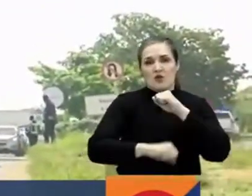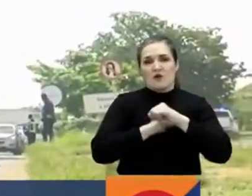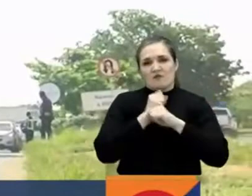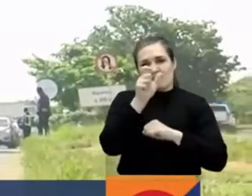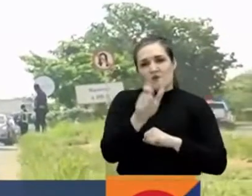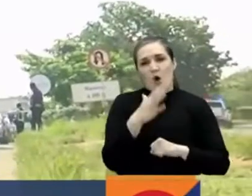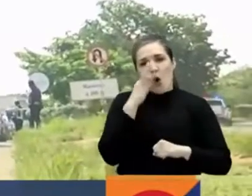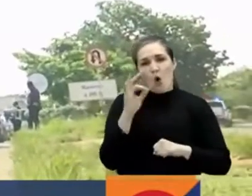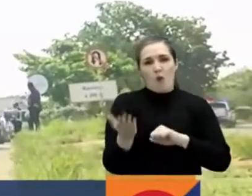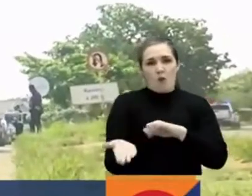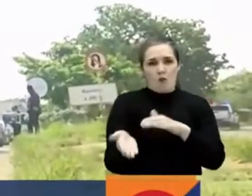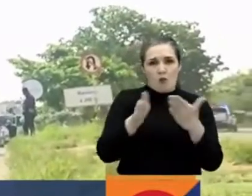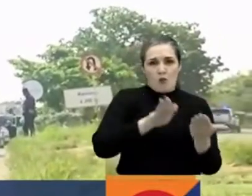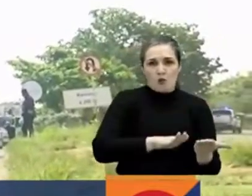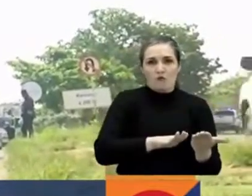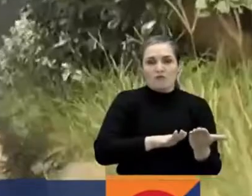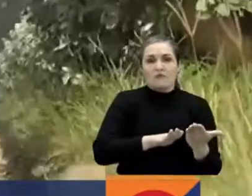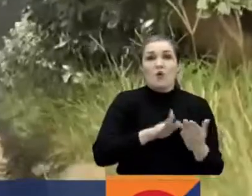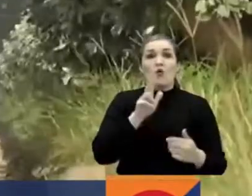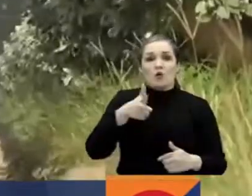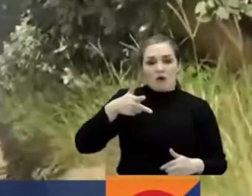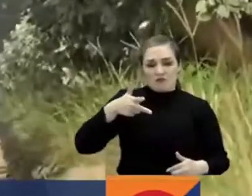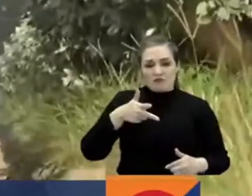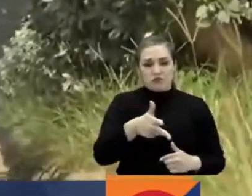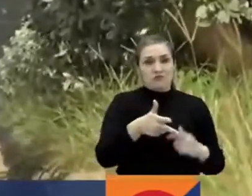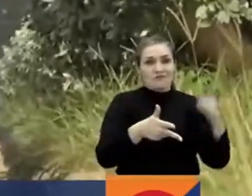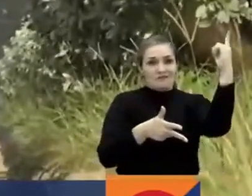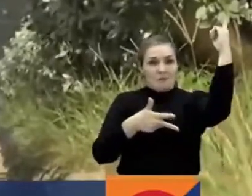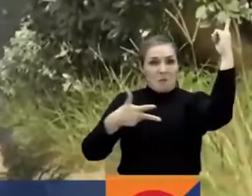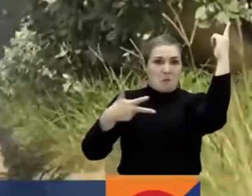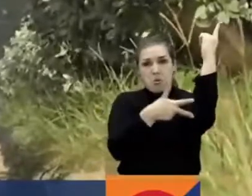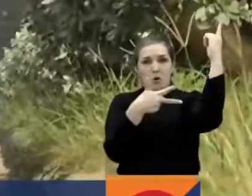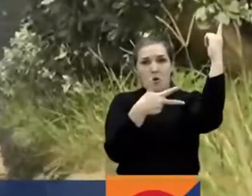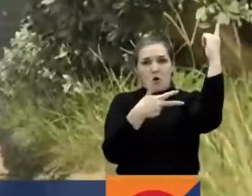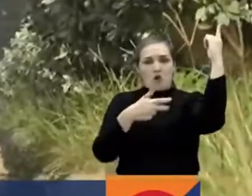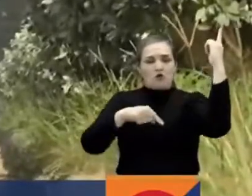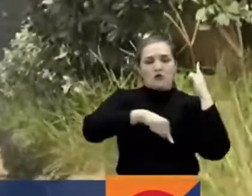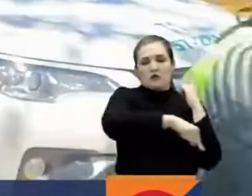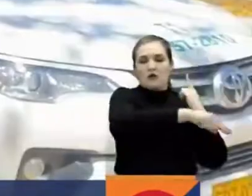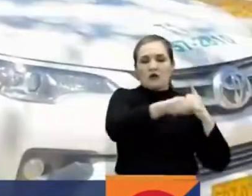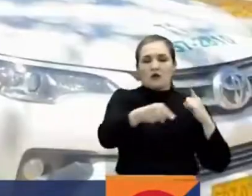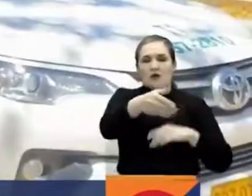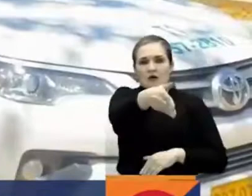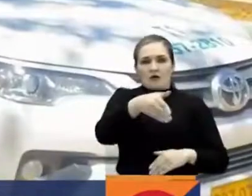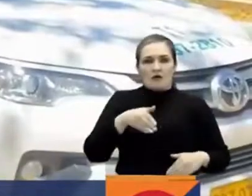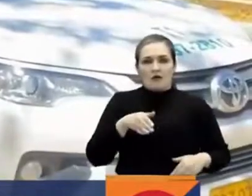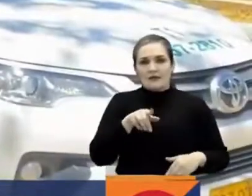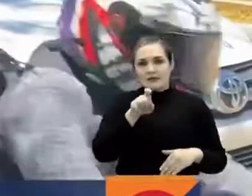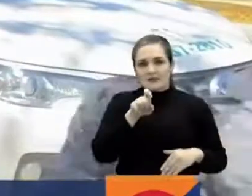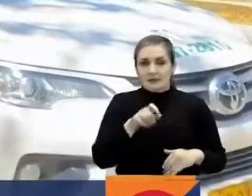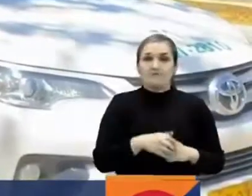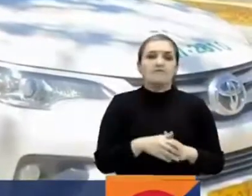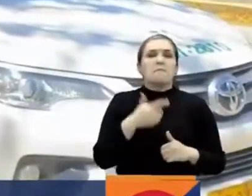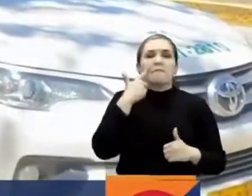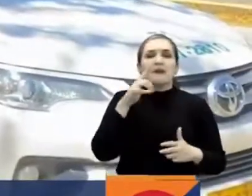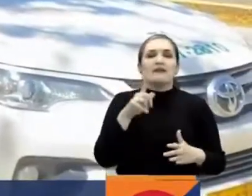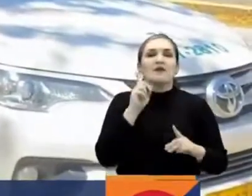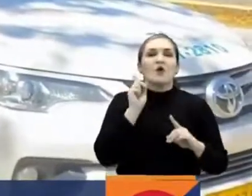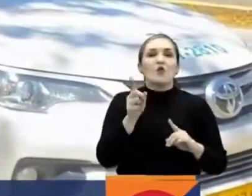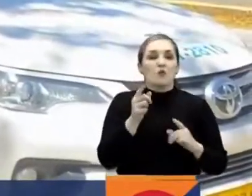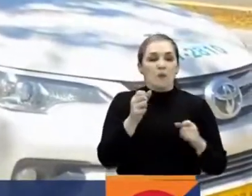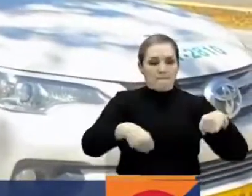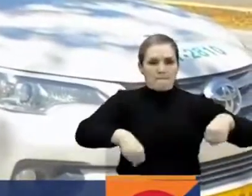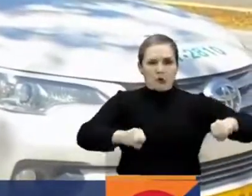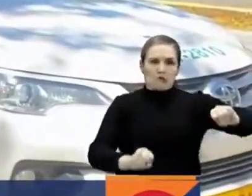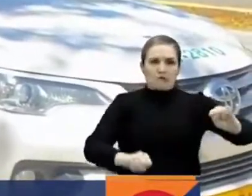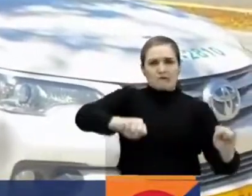vida cuando de la misma manera chocó su moto contra un poste en la avenida Circunvalar con carrera 6D. Al parecer es por falta de control de la